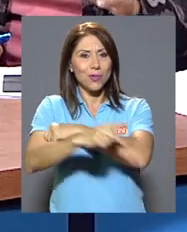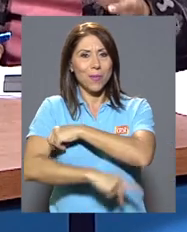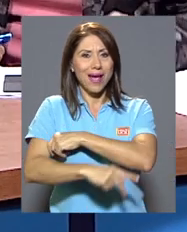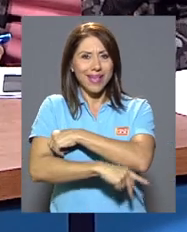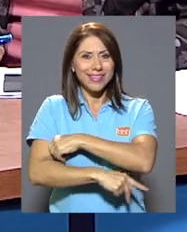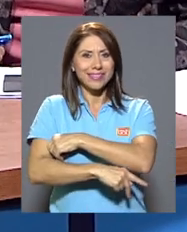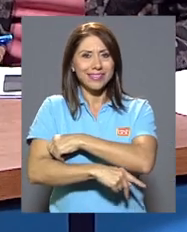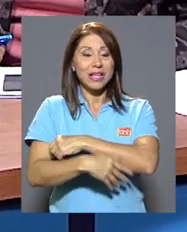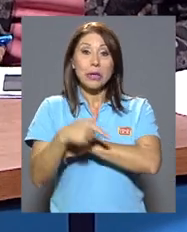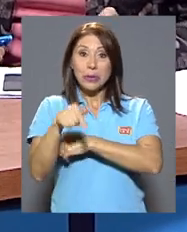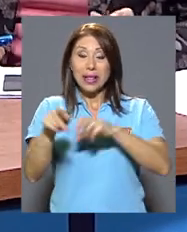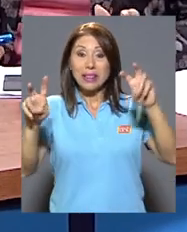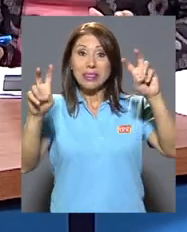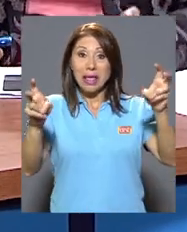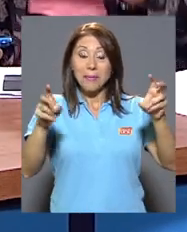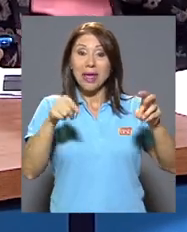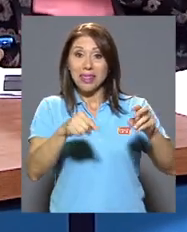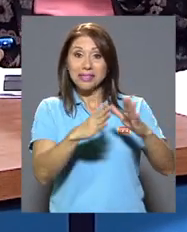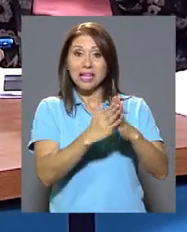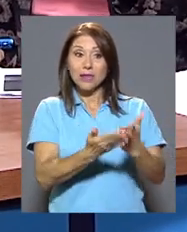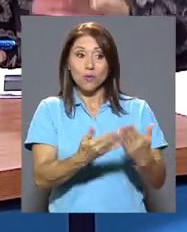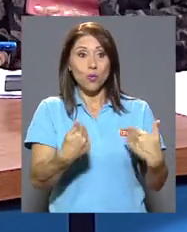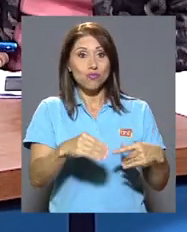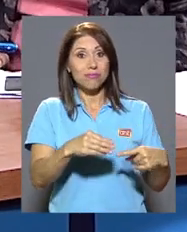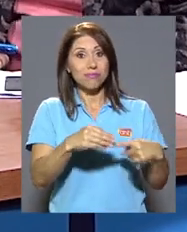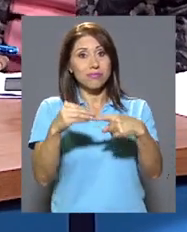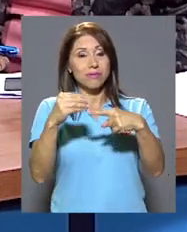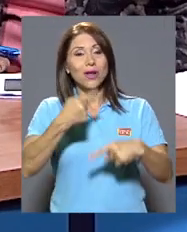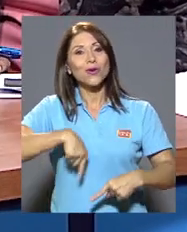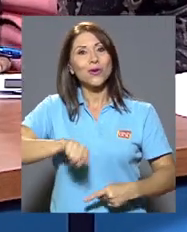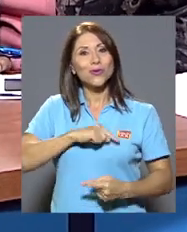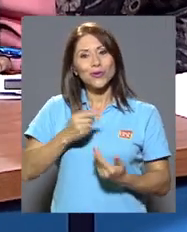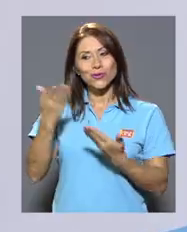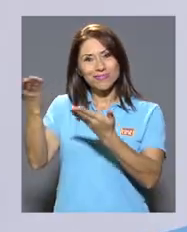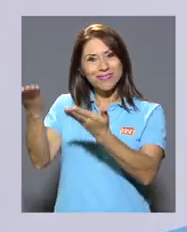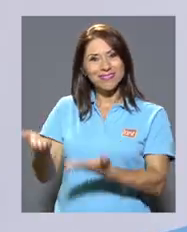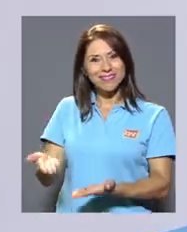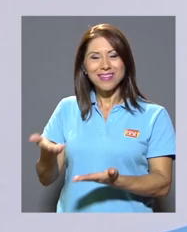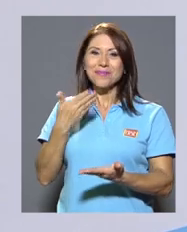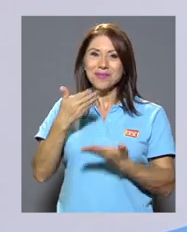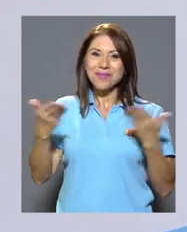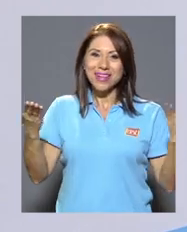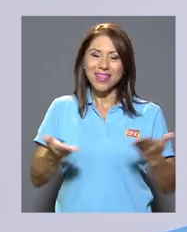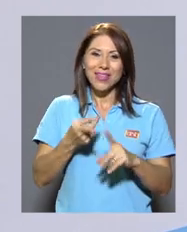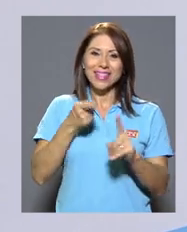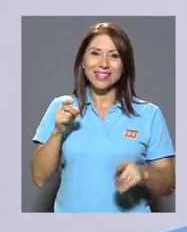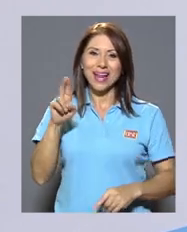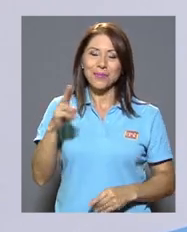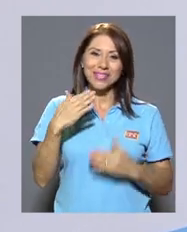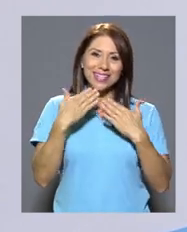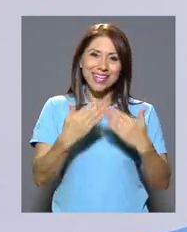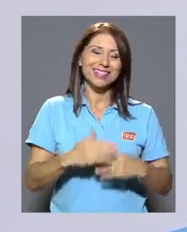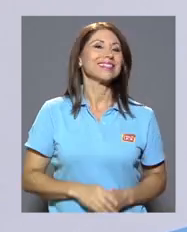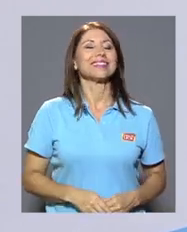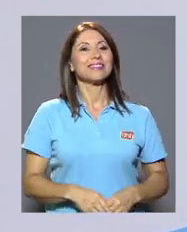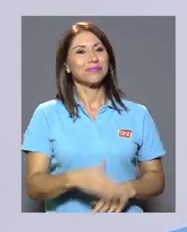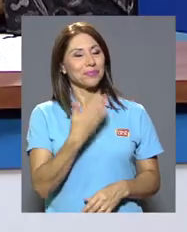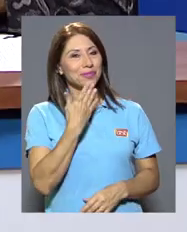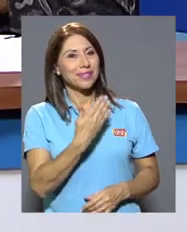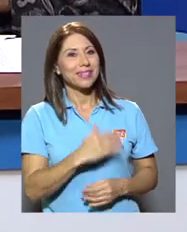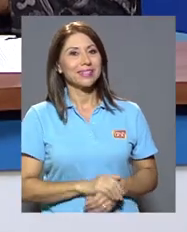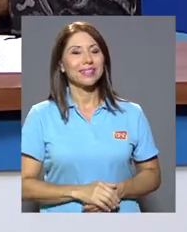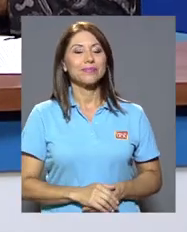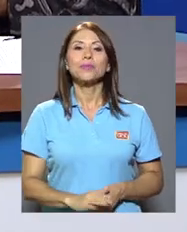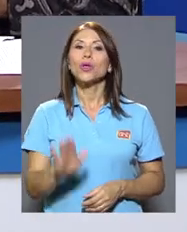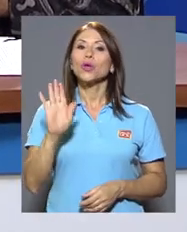particular del tema del libro es que hemos querido traerlo hoy aquí don manuel bienvenido a desde el lado muchísimas gracias y gracias don manuel